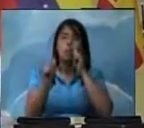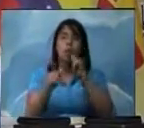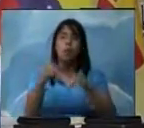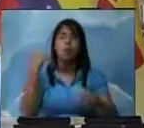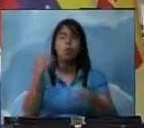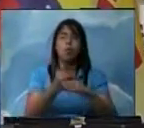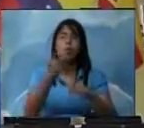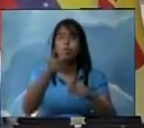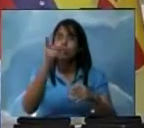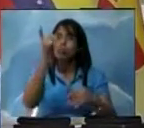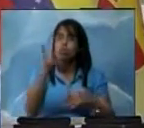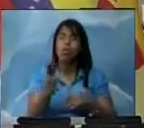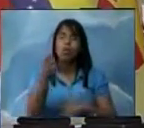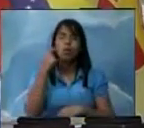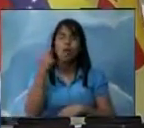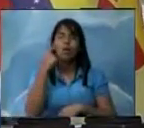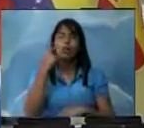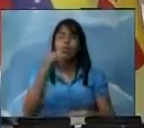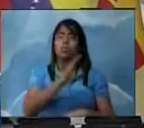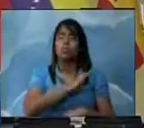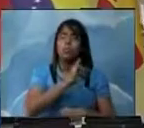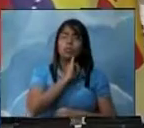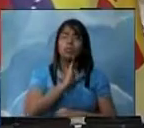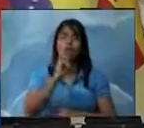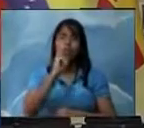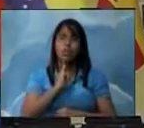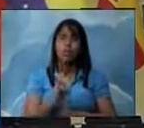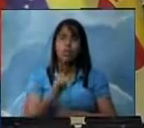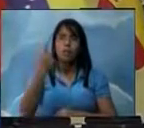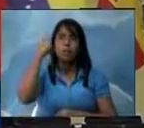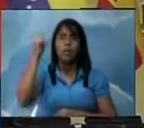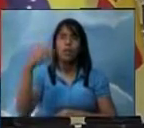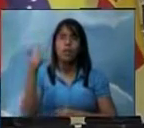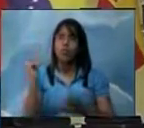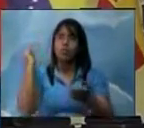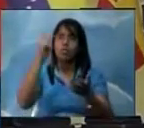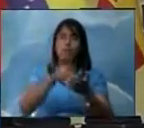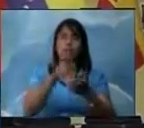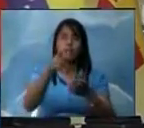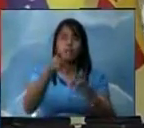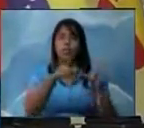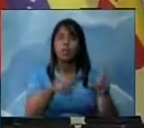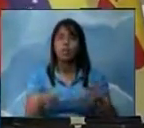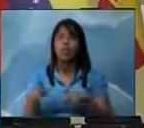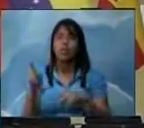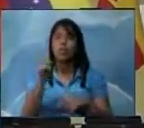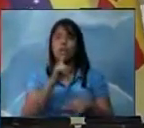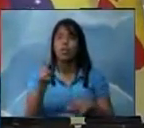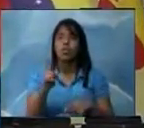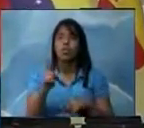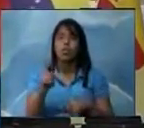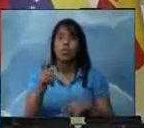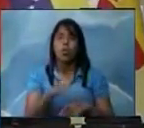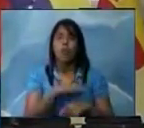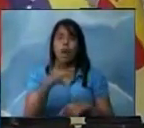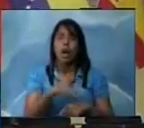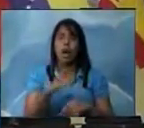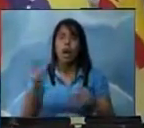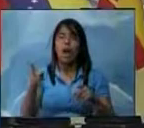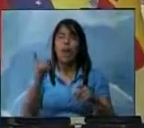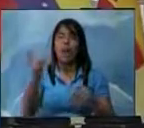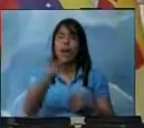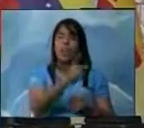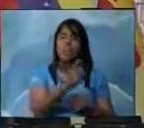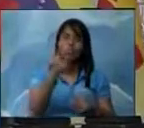son las costumbres judías para que cuando llegásemos allí no ofendiéramos a